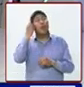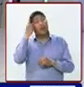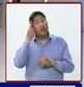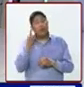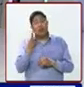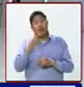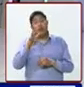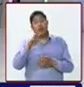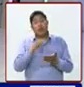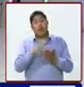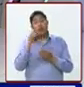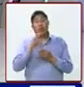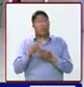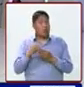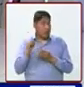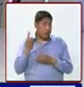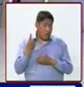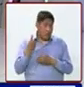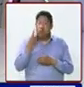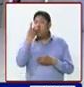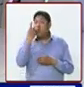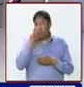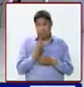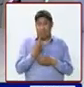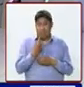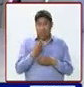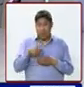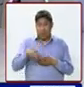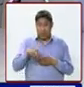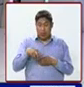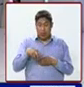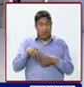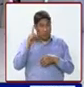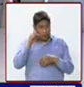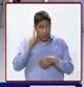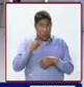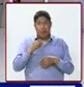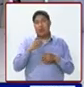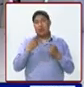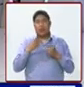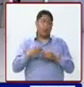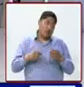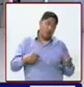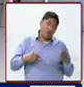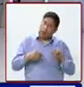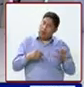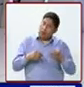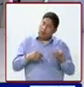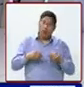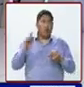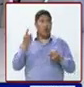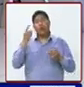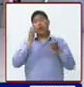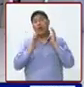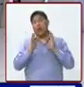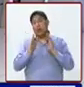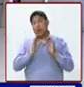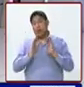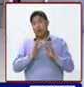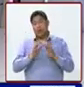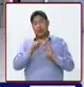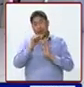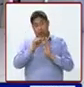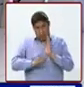le va a costar $4,000 en una sola de las rodillas. Y por supuesto tiene que tratarse la otra también. Pero solamente estamos hablando de